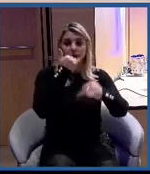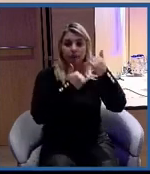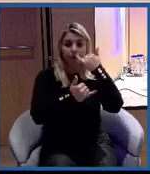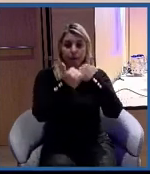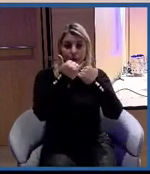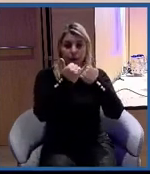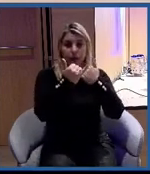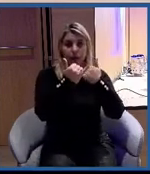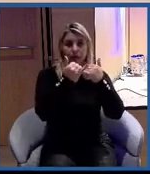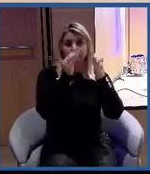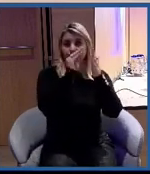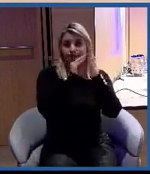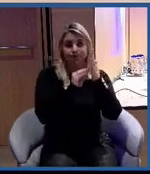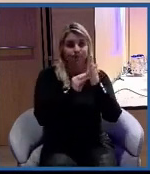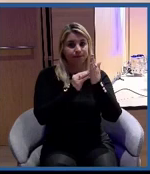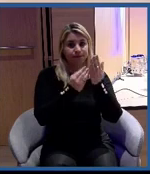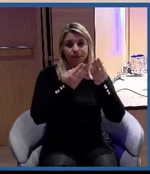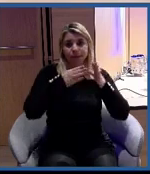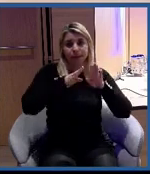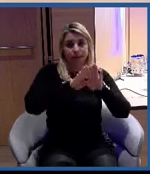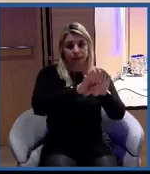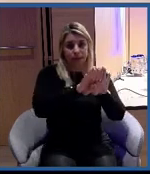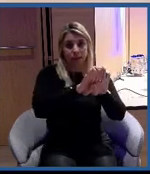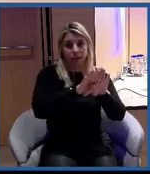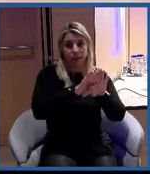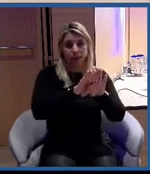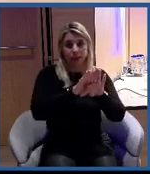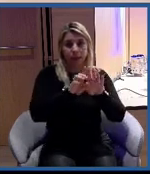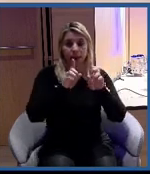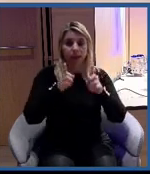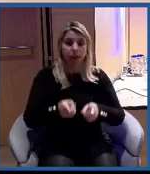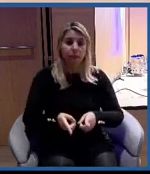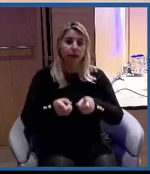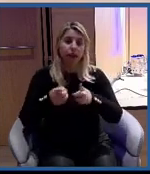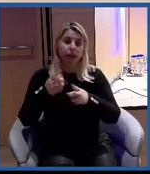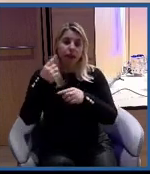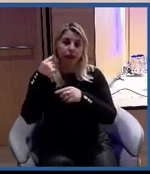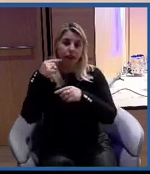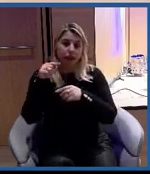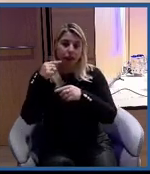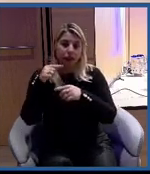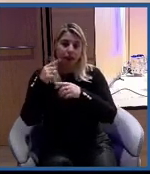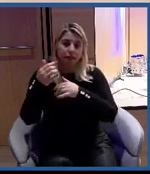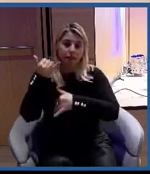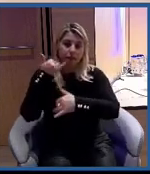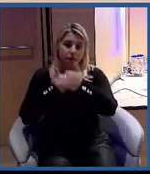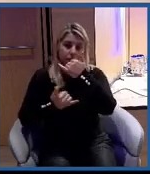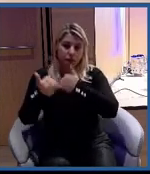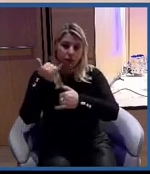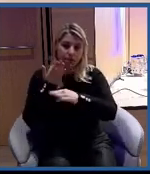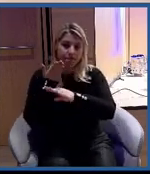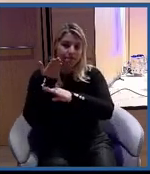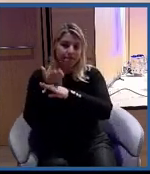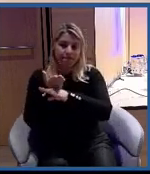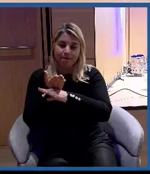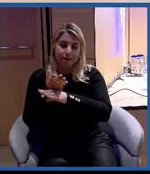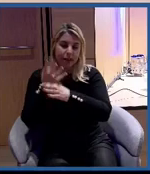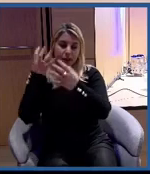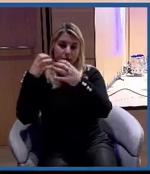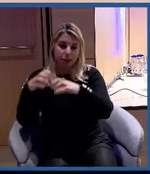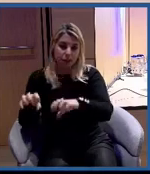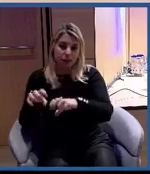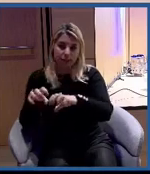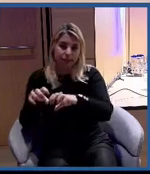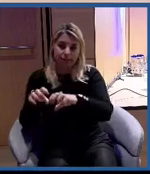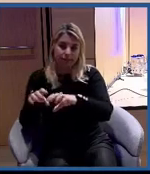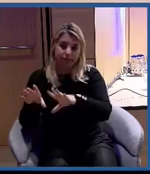informativas lo otro que es muy importante una negativa también a proporcionar la información que se solicita nos la